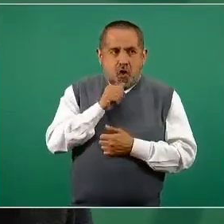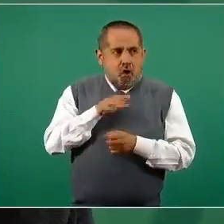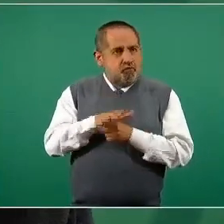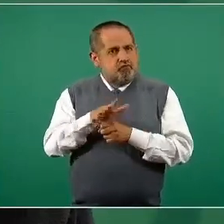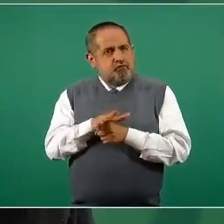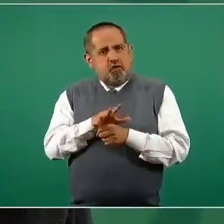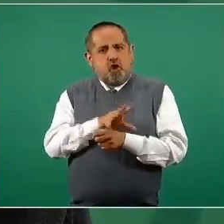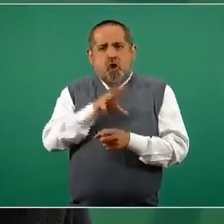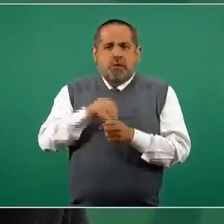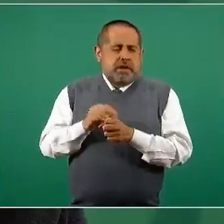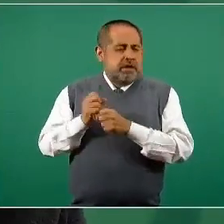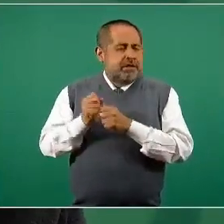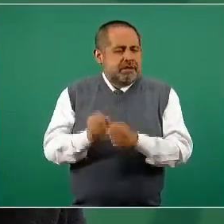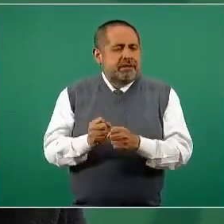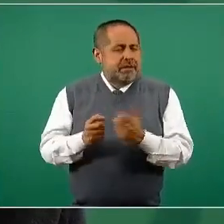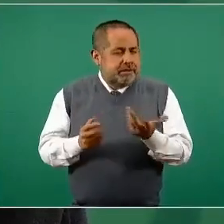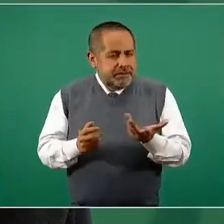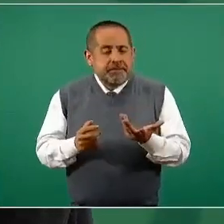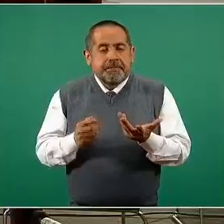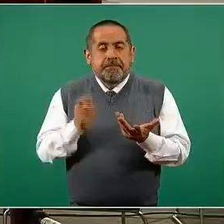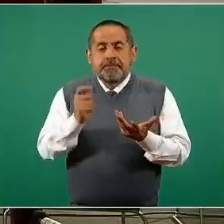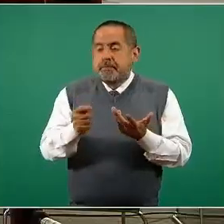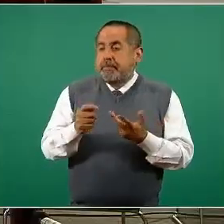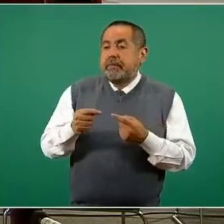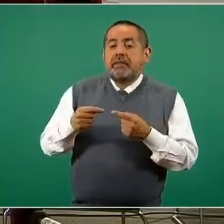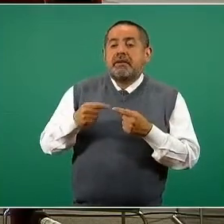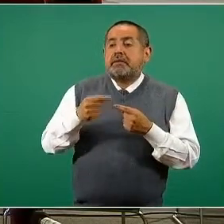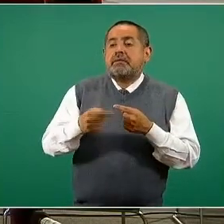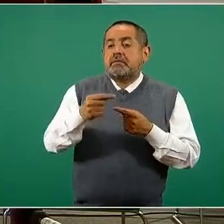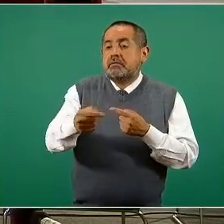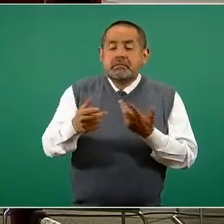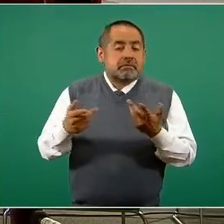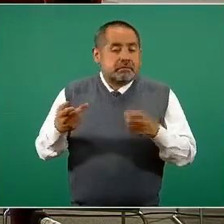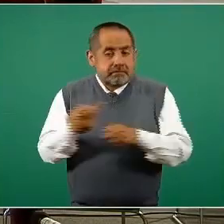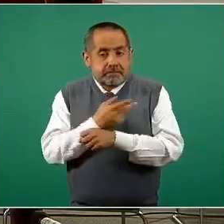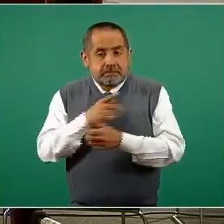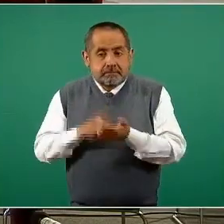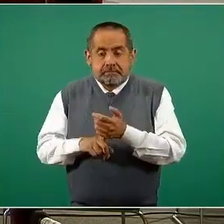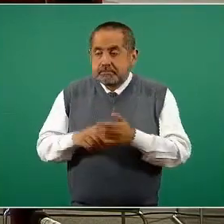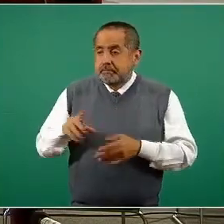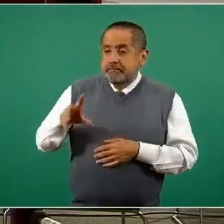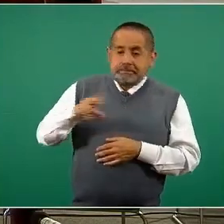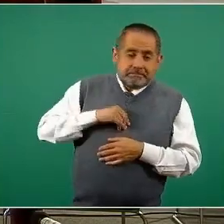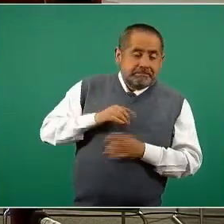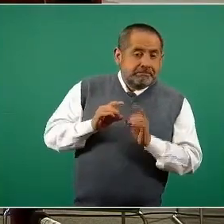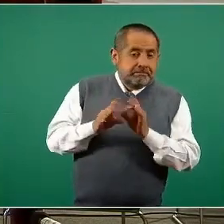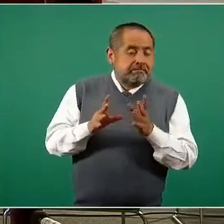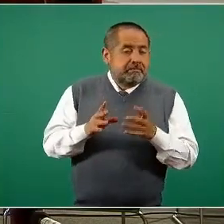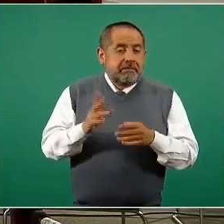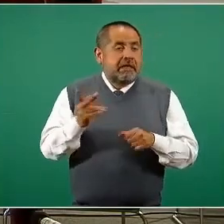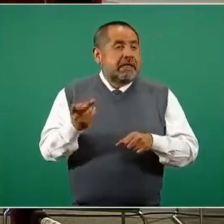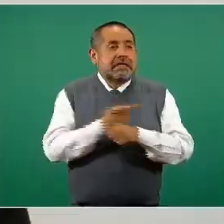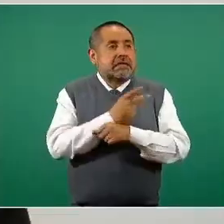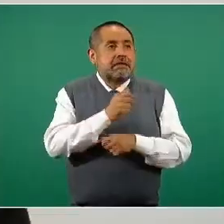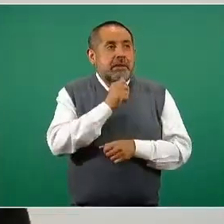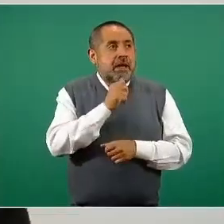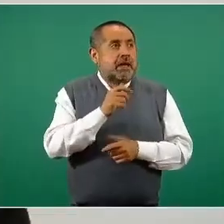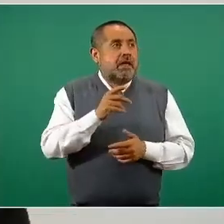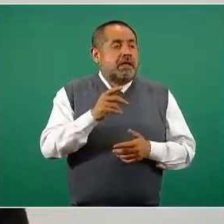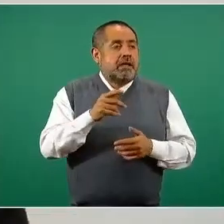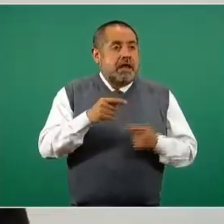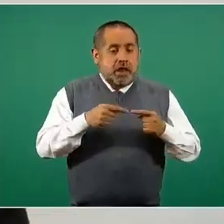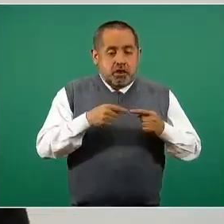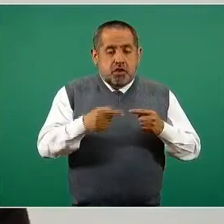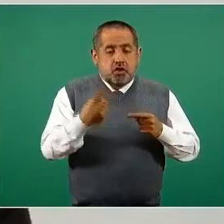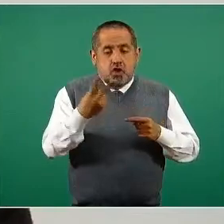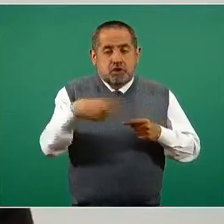suficiente, hablando de esas 2 semanas de la segunda dosis, y más aún, para efectos de la primera dosis, si no habían pasado todavía esas